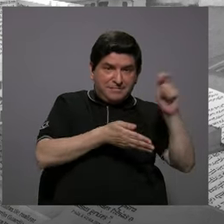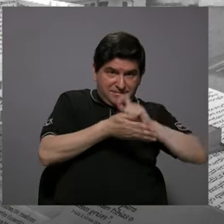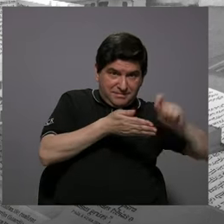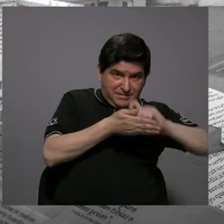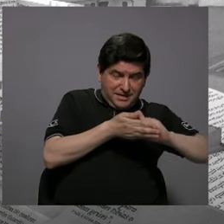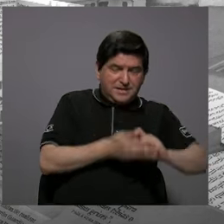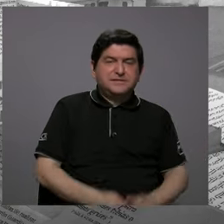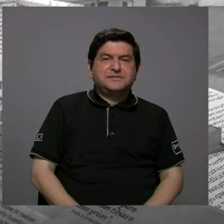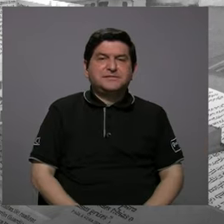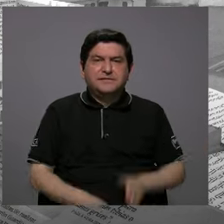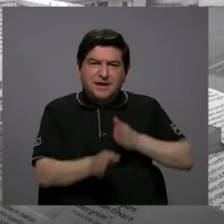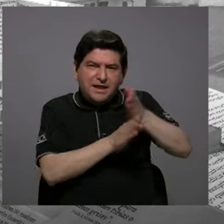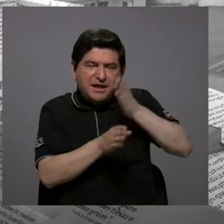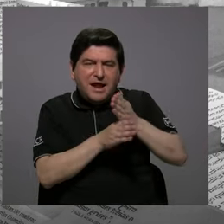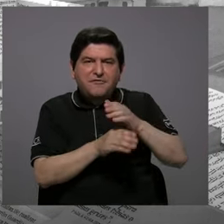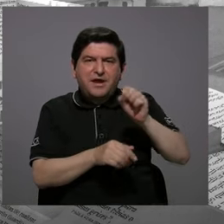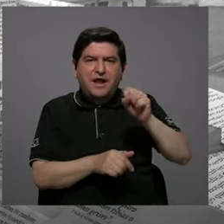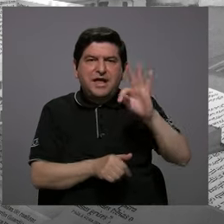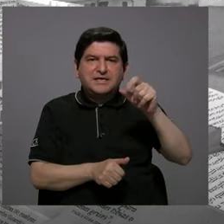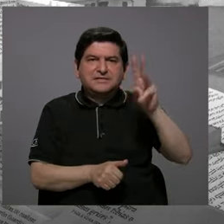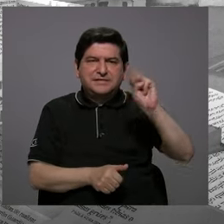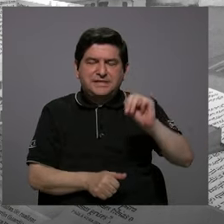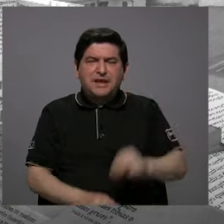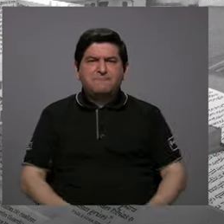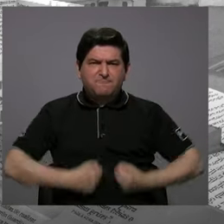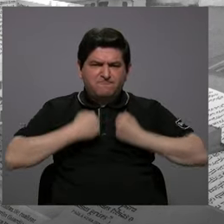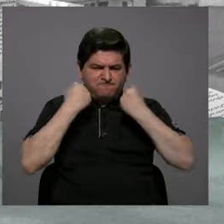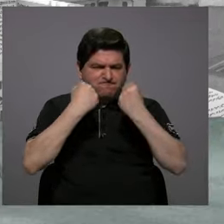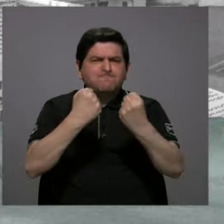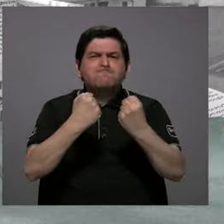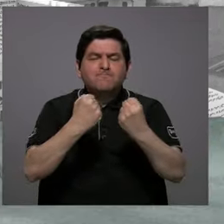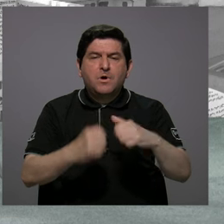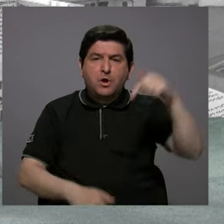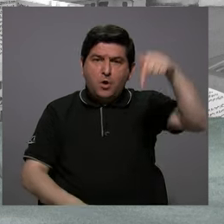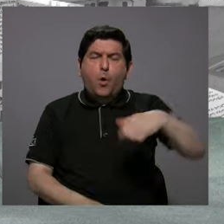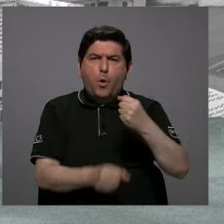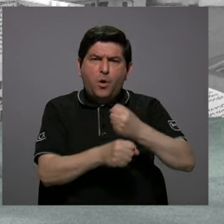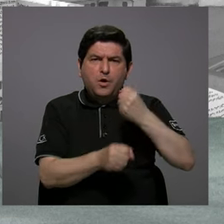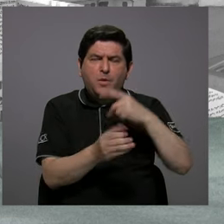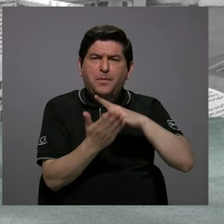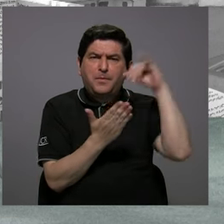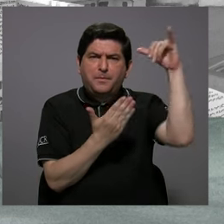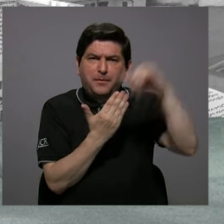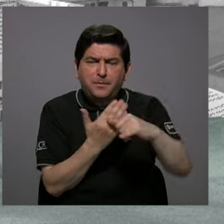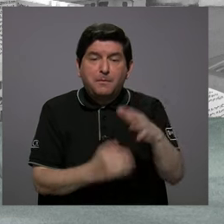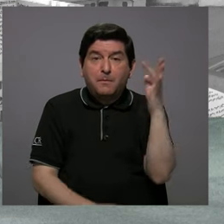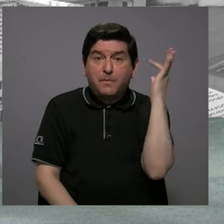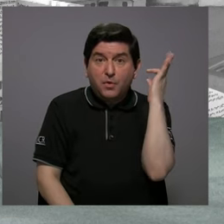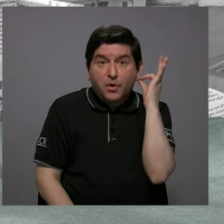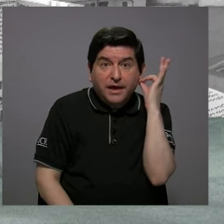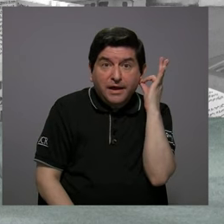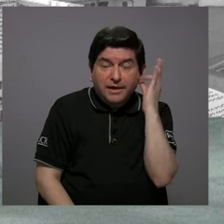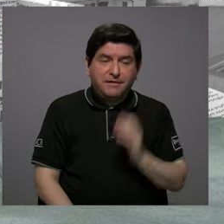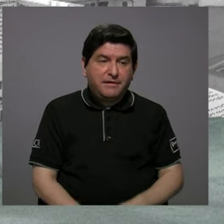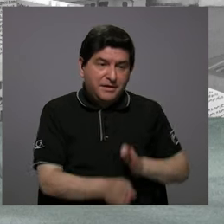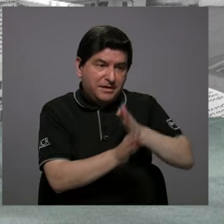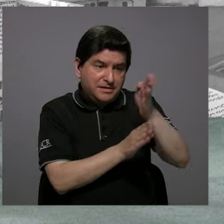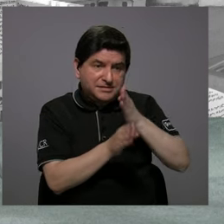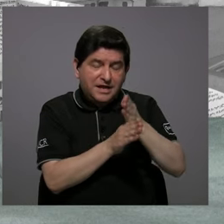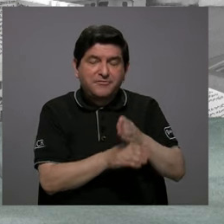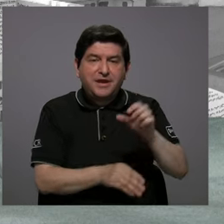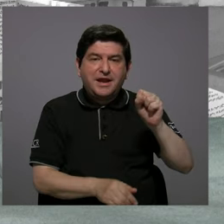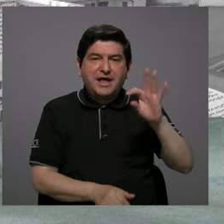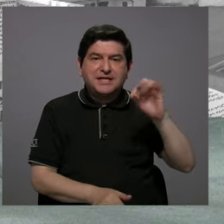de ST nos ayudan a que esto empiece a ser más fuerte hoy estoy trabajando en un proyecto de mujeres en las carreras